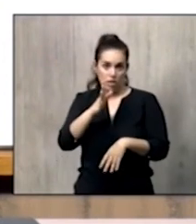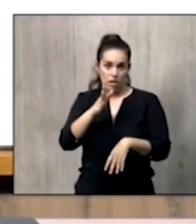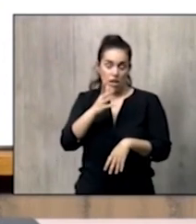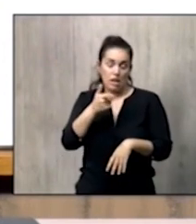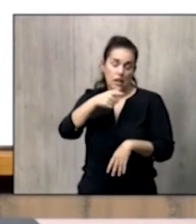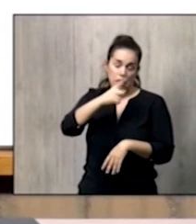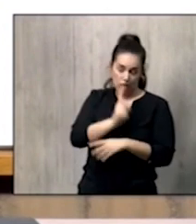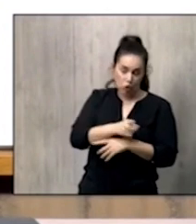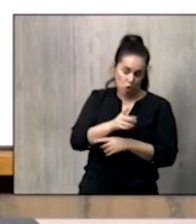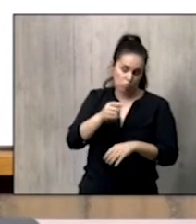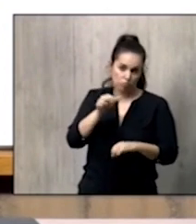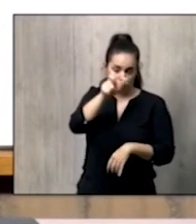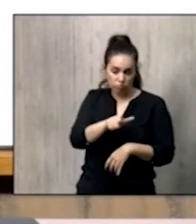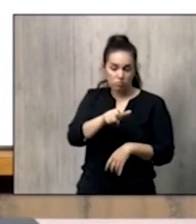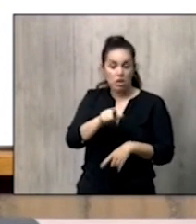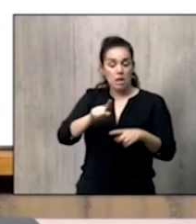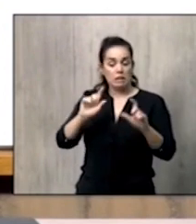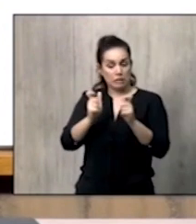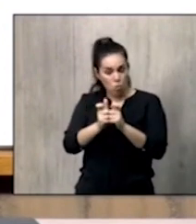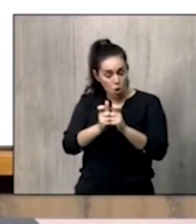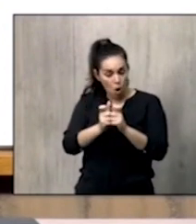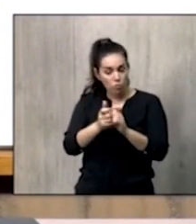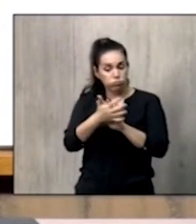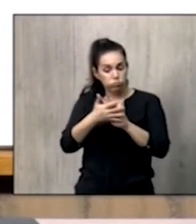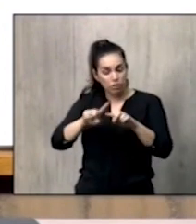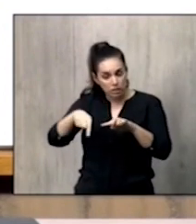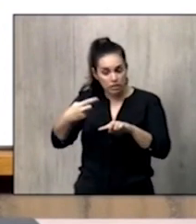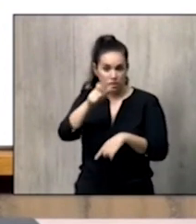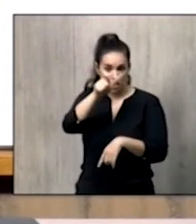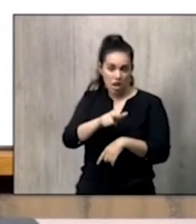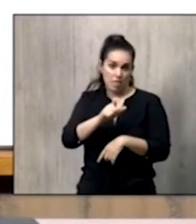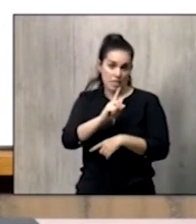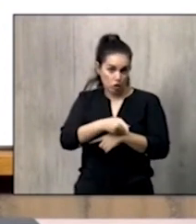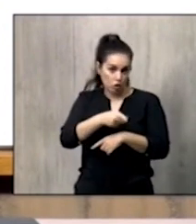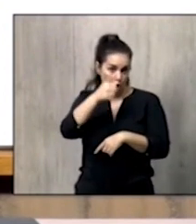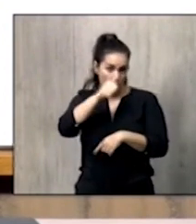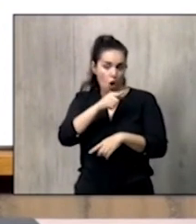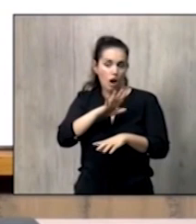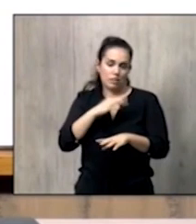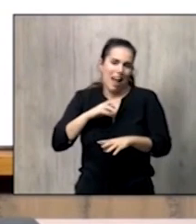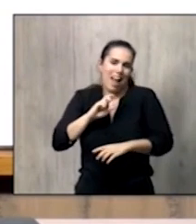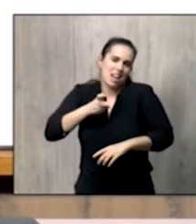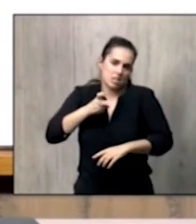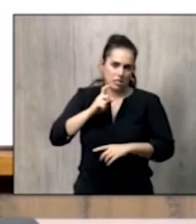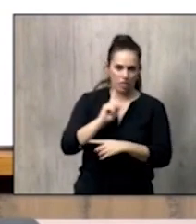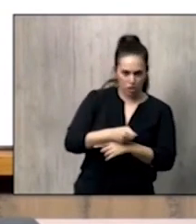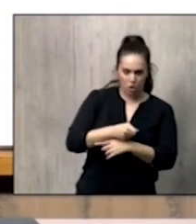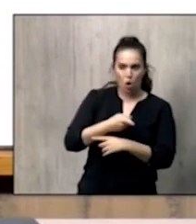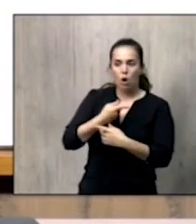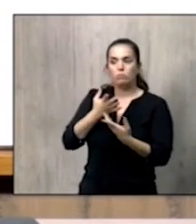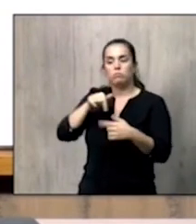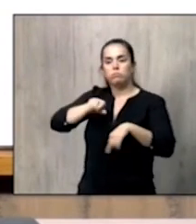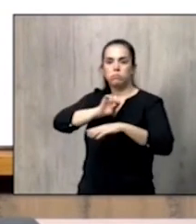esa reunión, el director, ya exdirector, el día de hoy, ha enviado una carta al